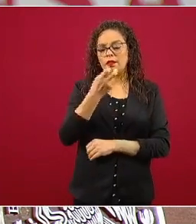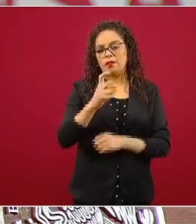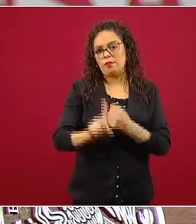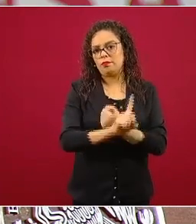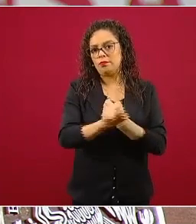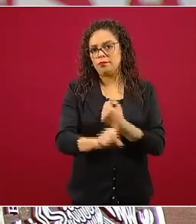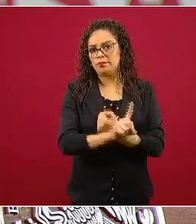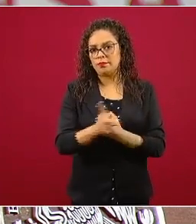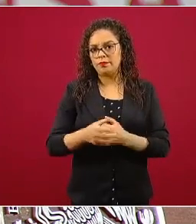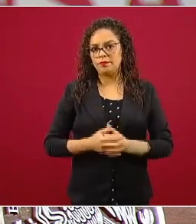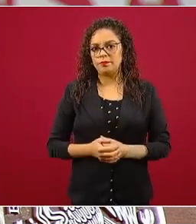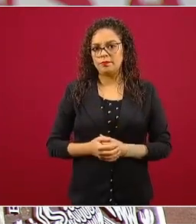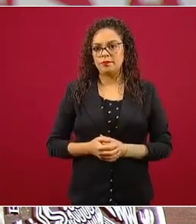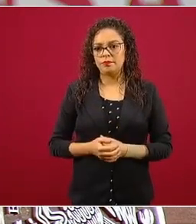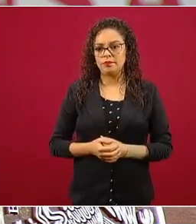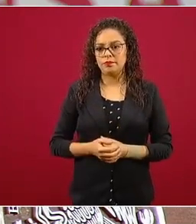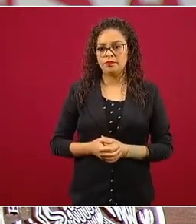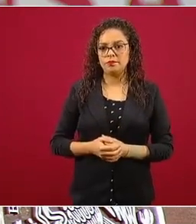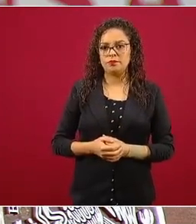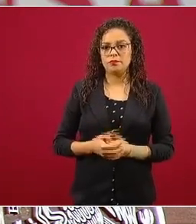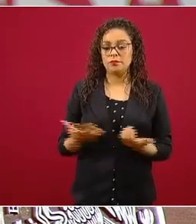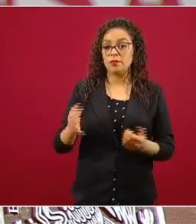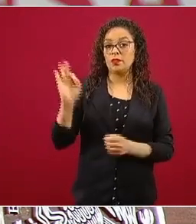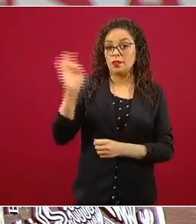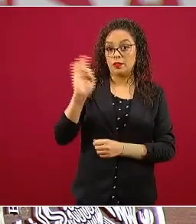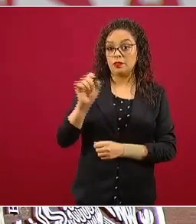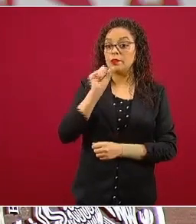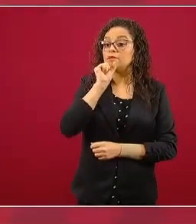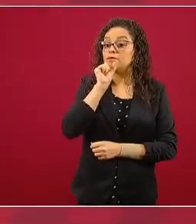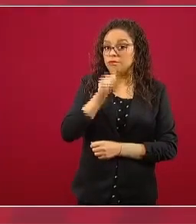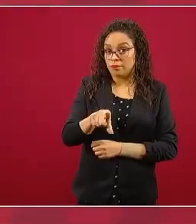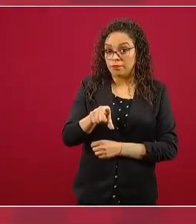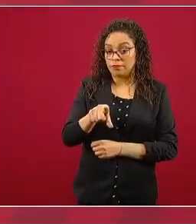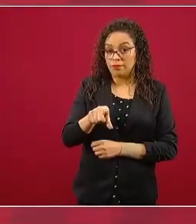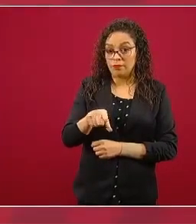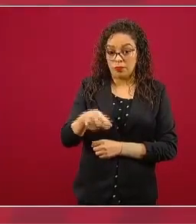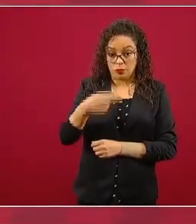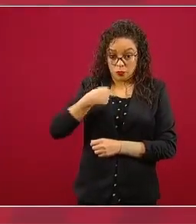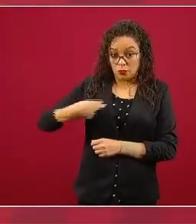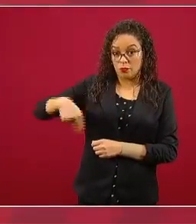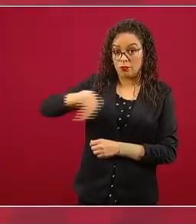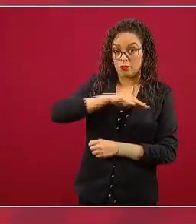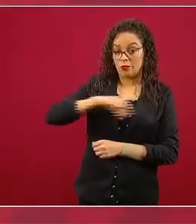tendríamos que hacerlo si hubiésemos hecho algo parecido